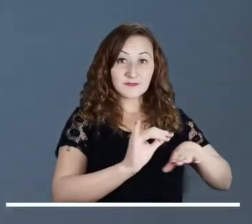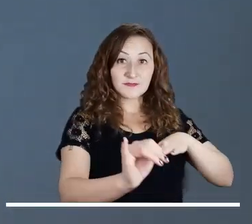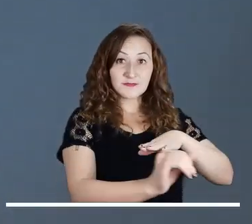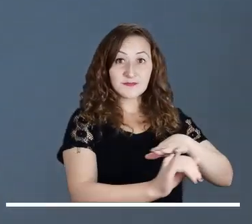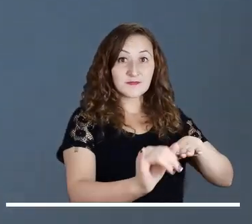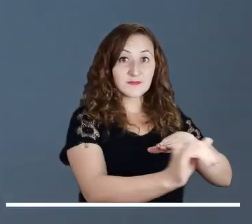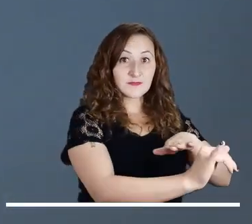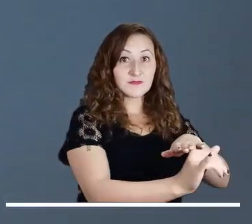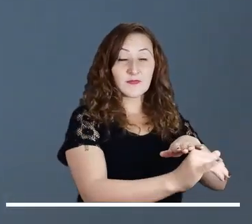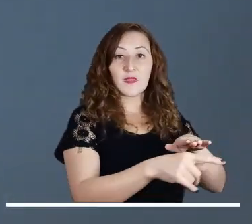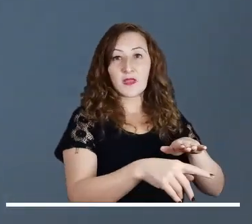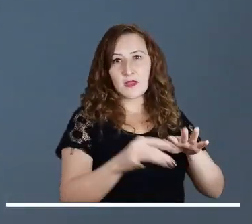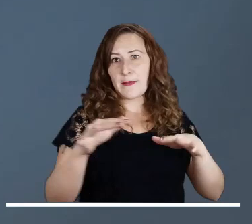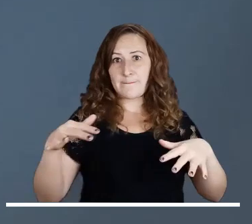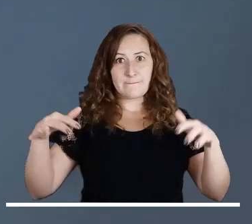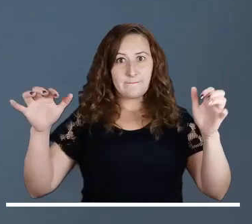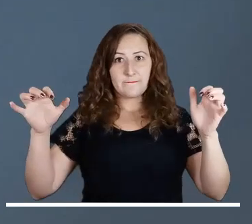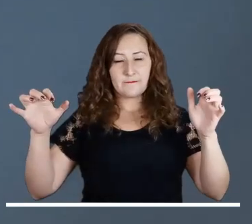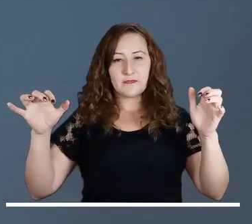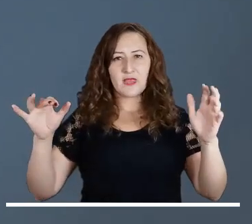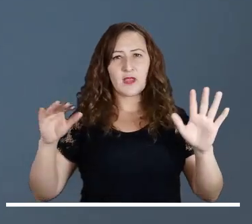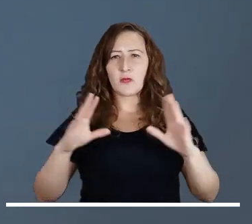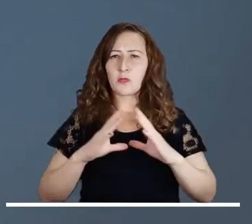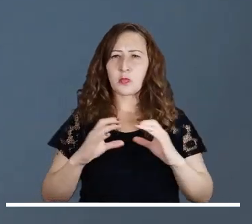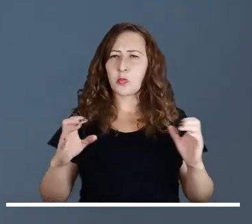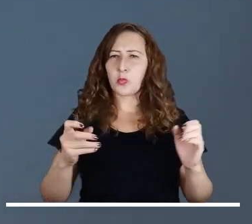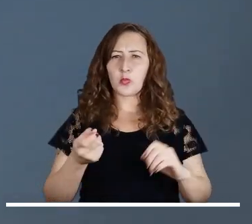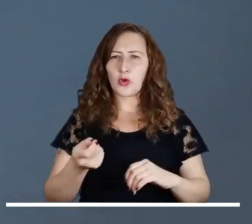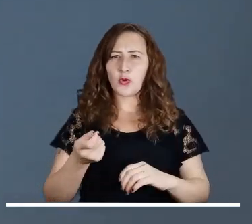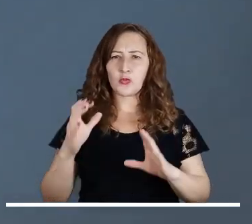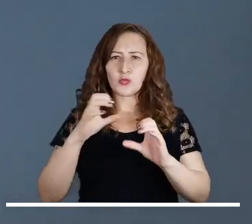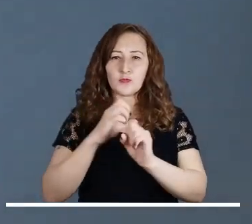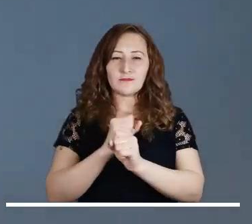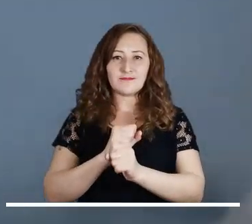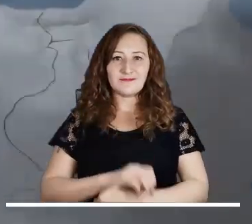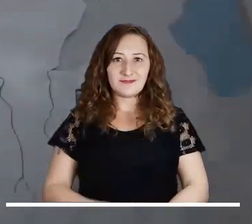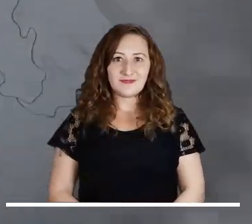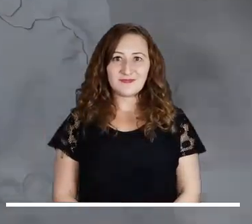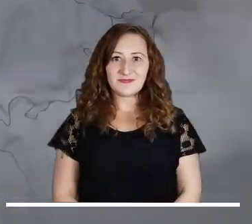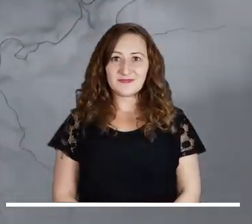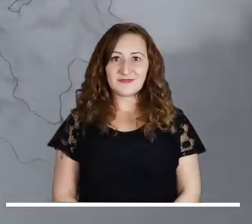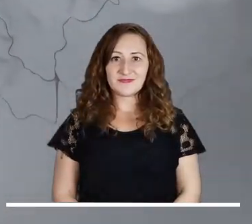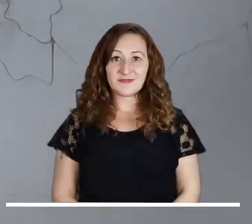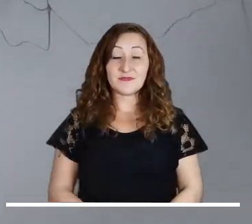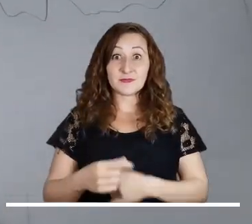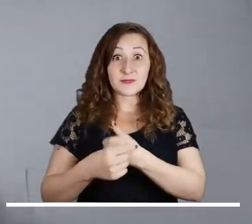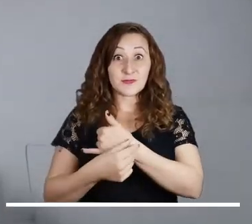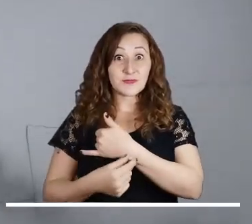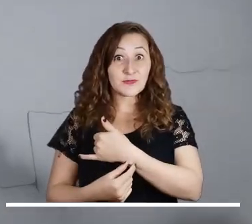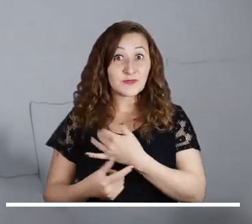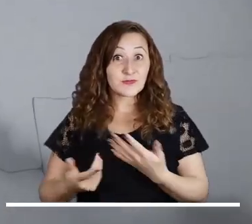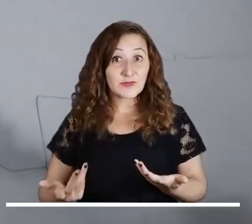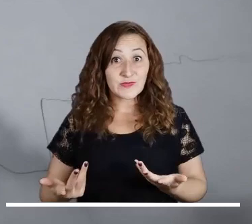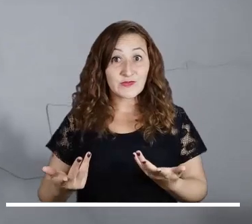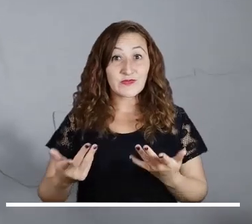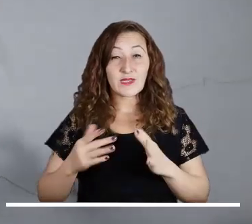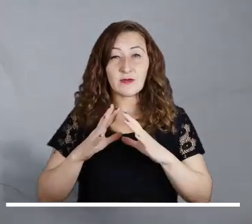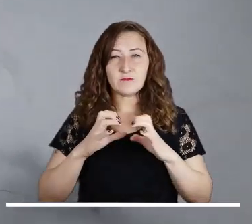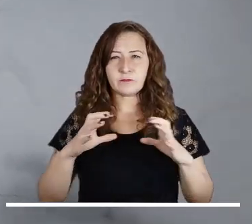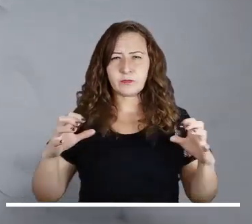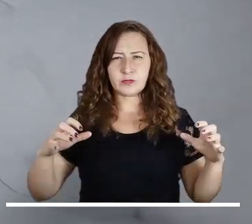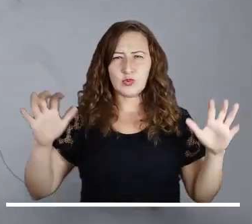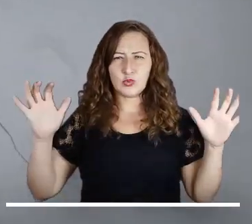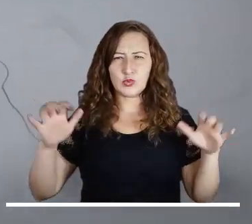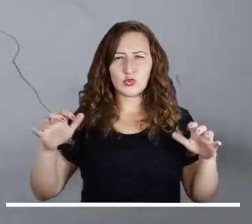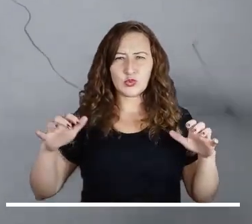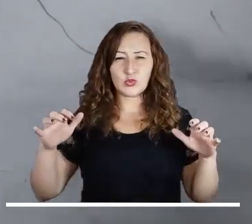Las islas y cayos del archipiélago estarán bajo la influencia del tiempo seco y de la escasa nubosidad durante la noche. Mientras tanto, el Pacífico promete